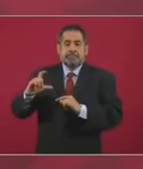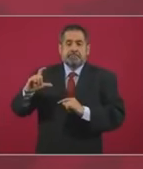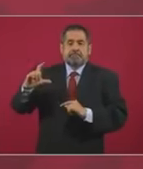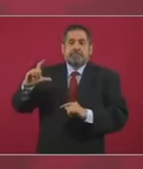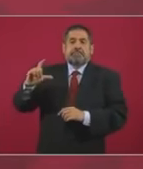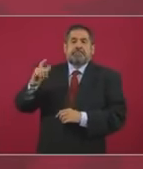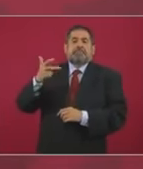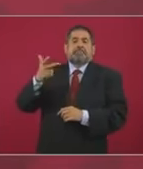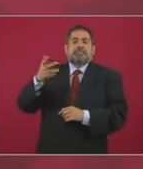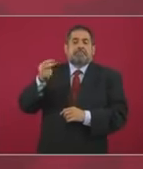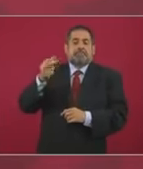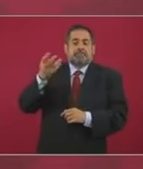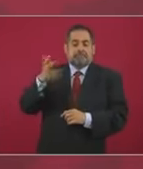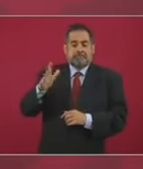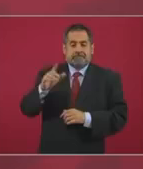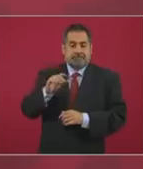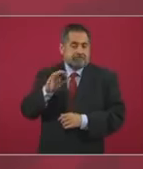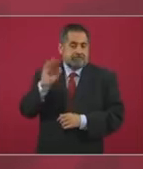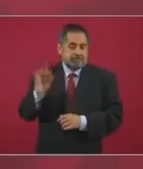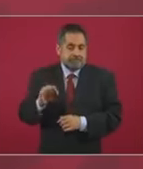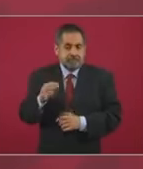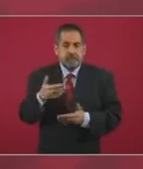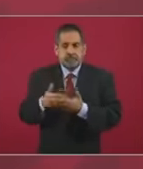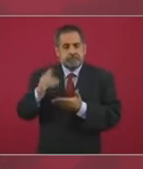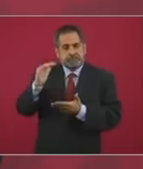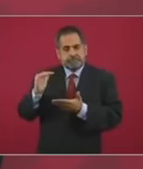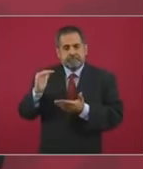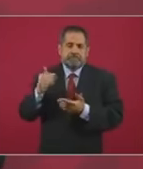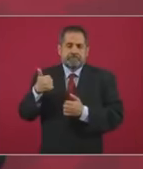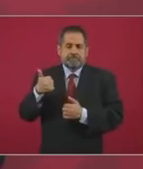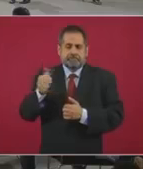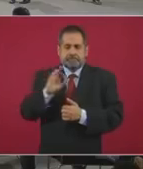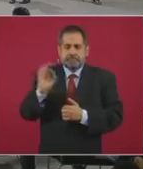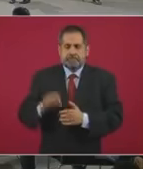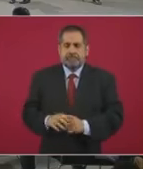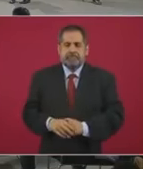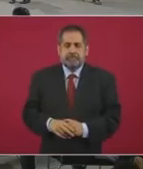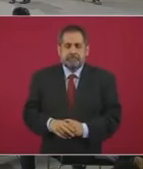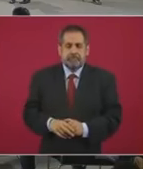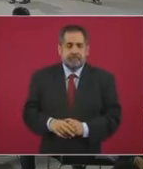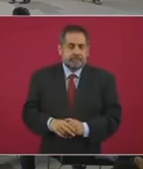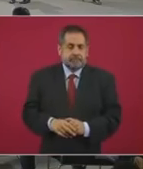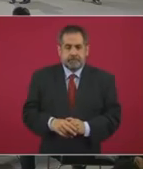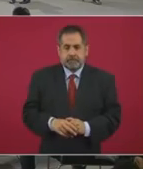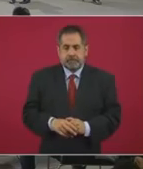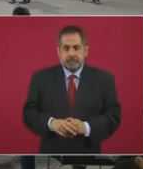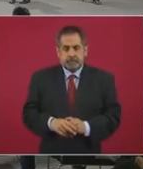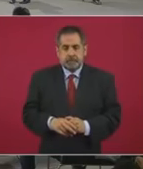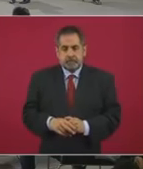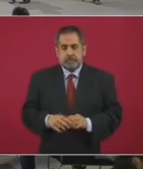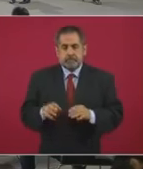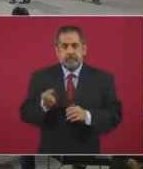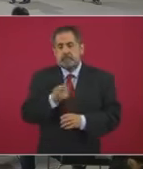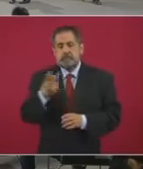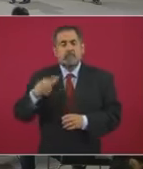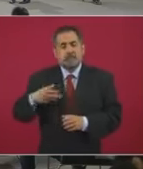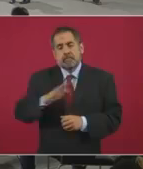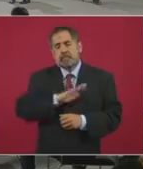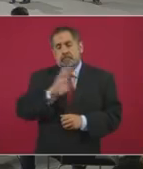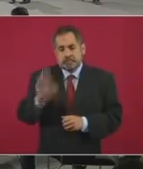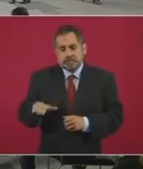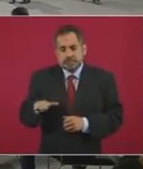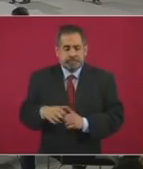o 10%, en este momento estamos a 6%. La siguiente. Y en las defunciones, el